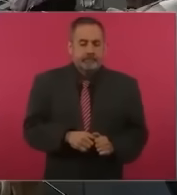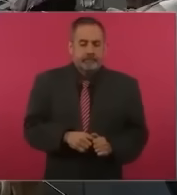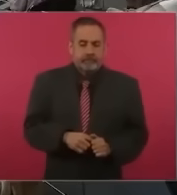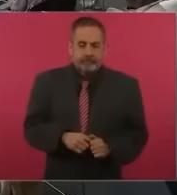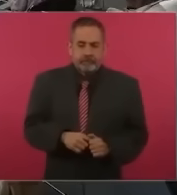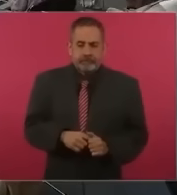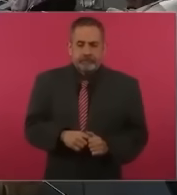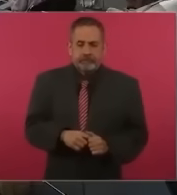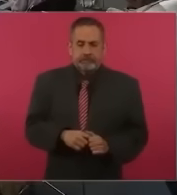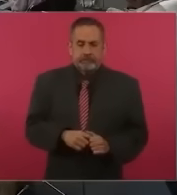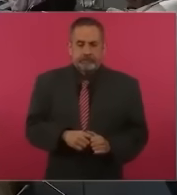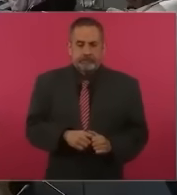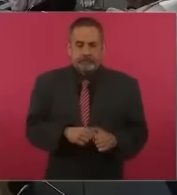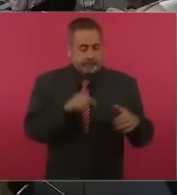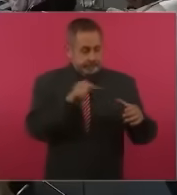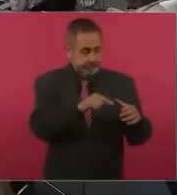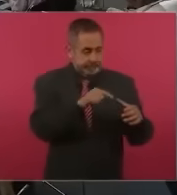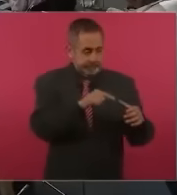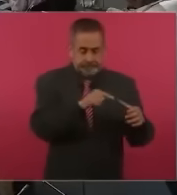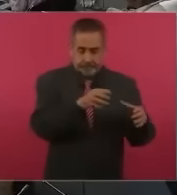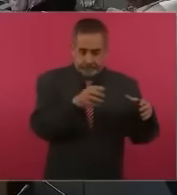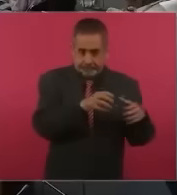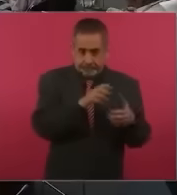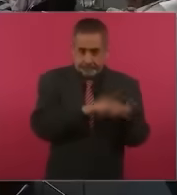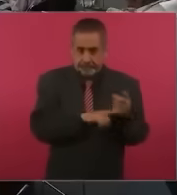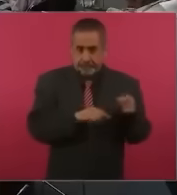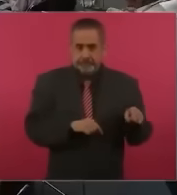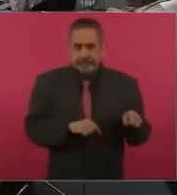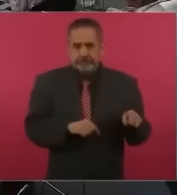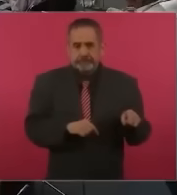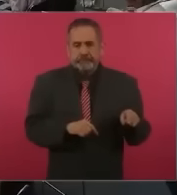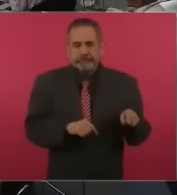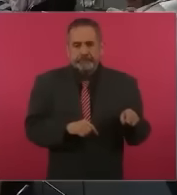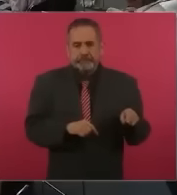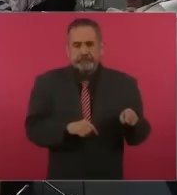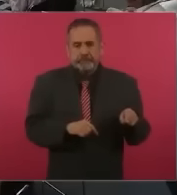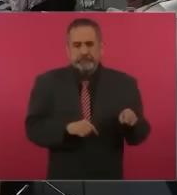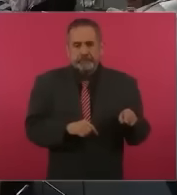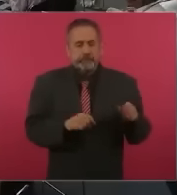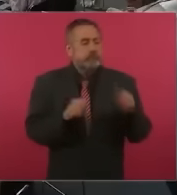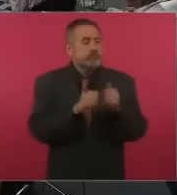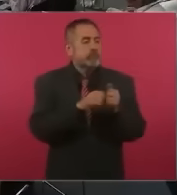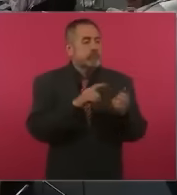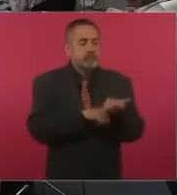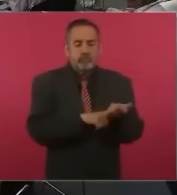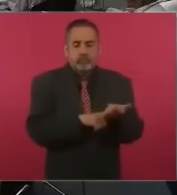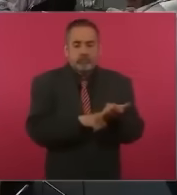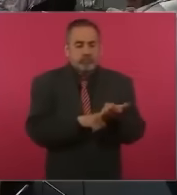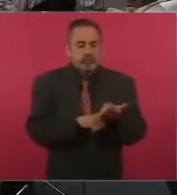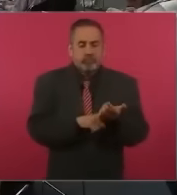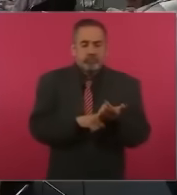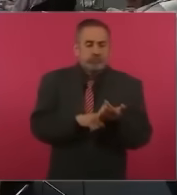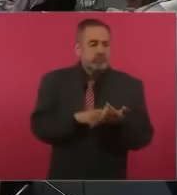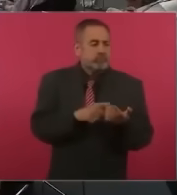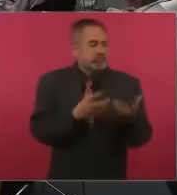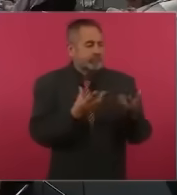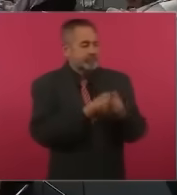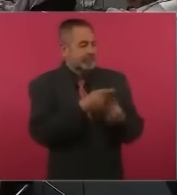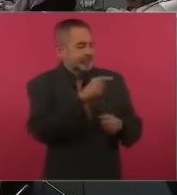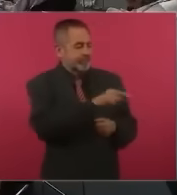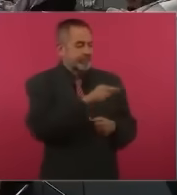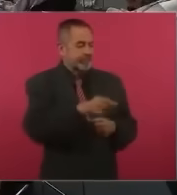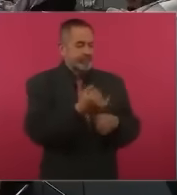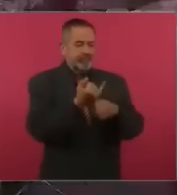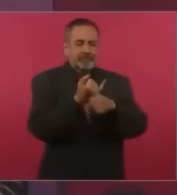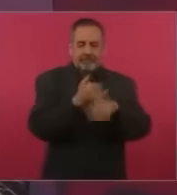Consigna primero los pobres se vale Pero una vez que el líder se retire el tema se hace imprescindible